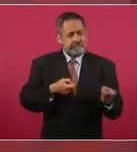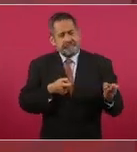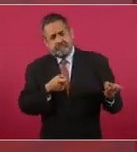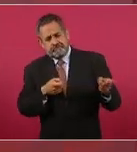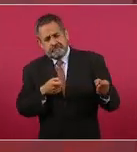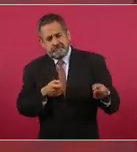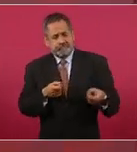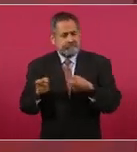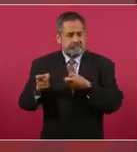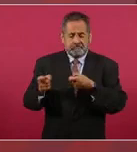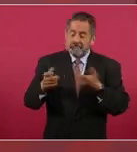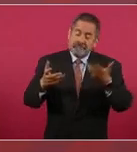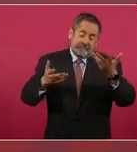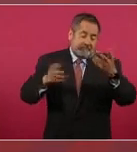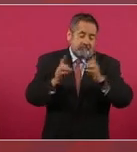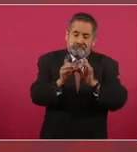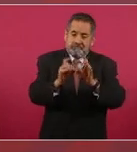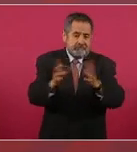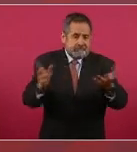Ayer